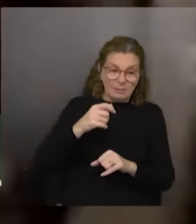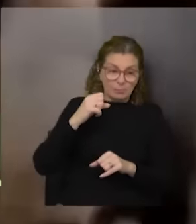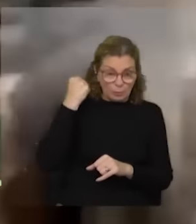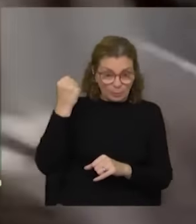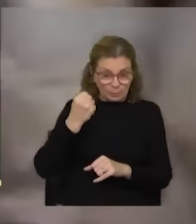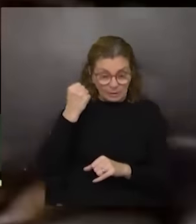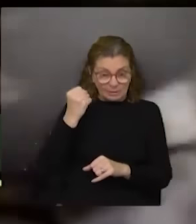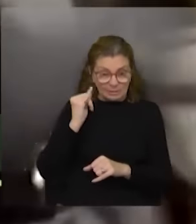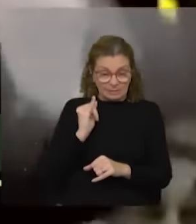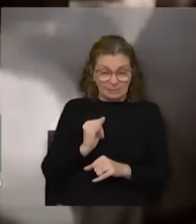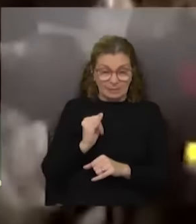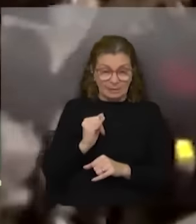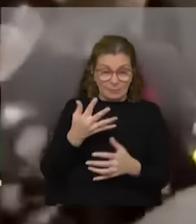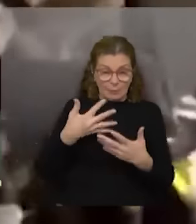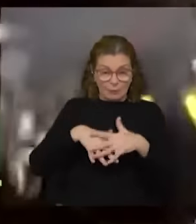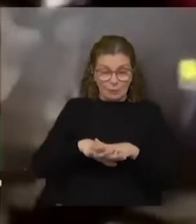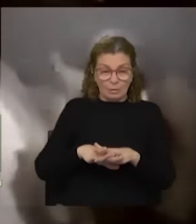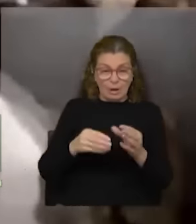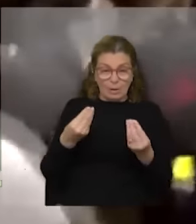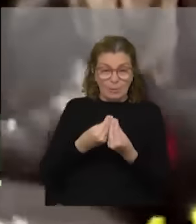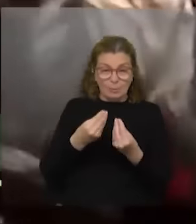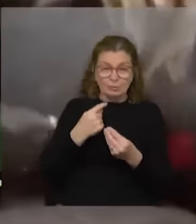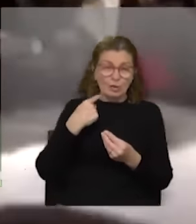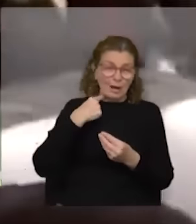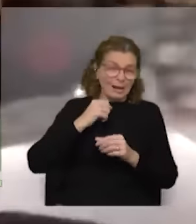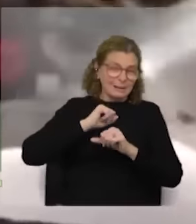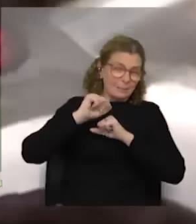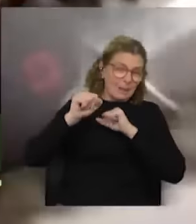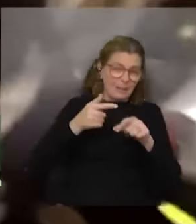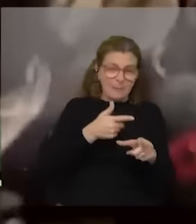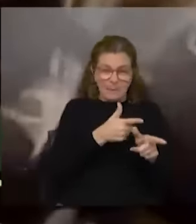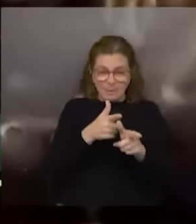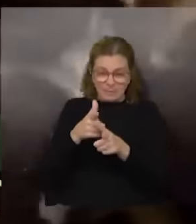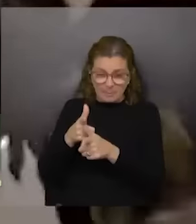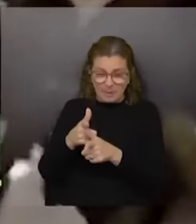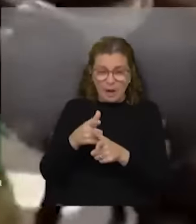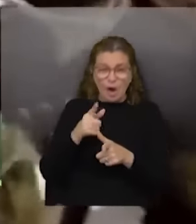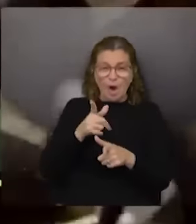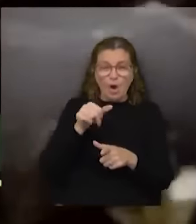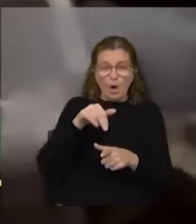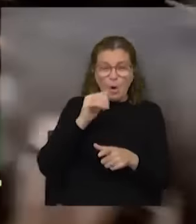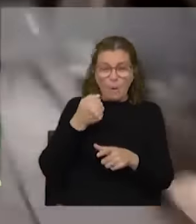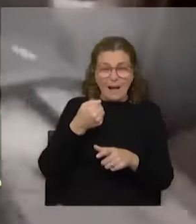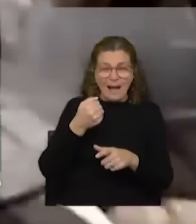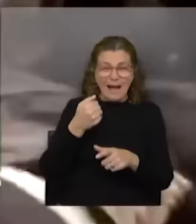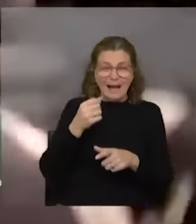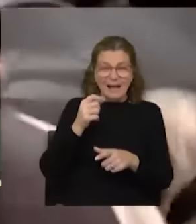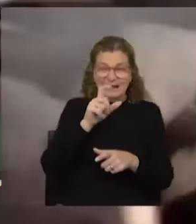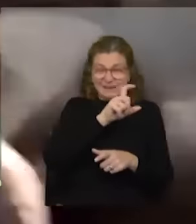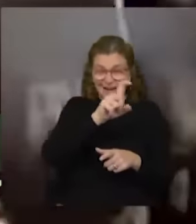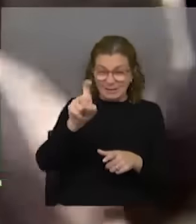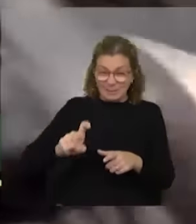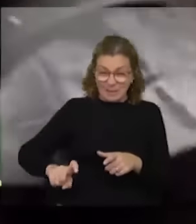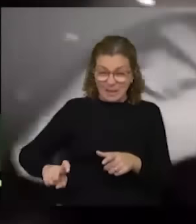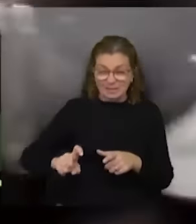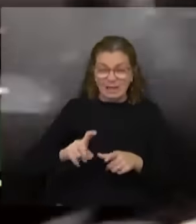que bueno gas lacrimógenos disparos con balas de goma gas pimienta